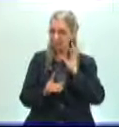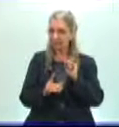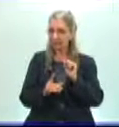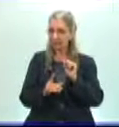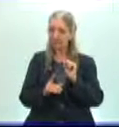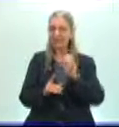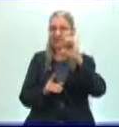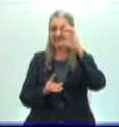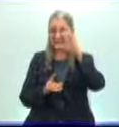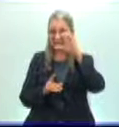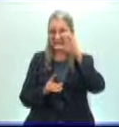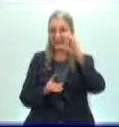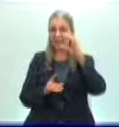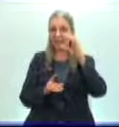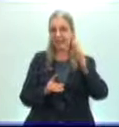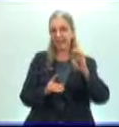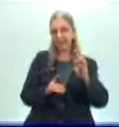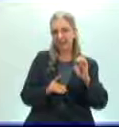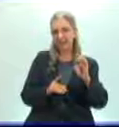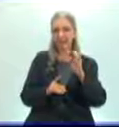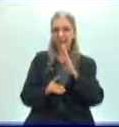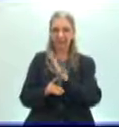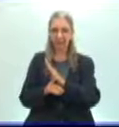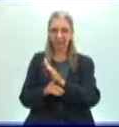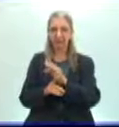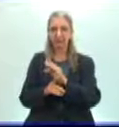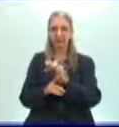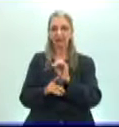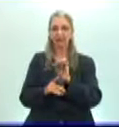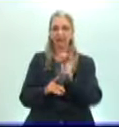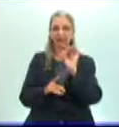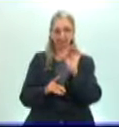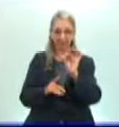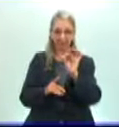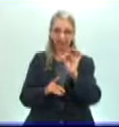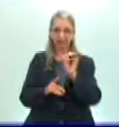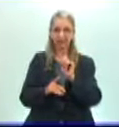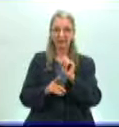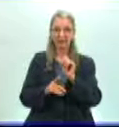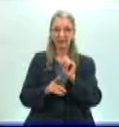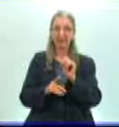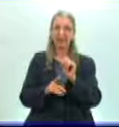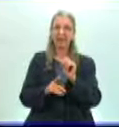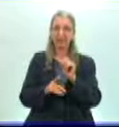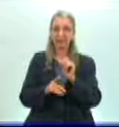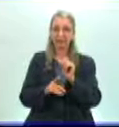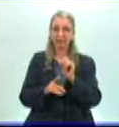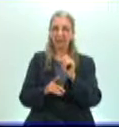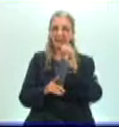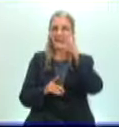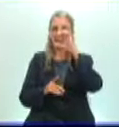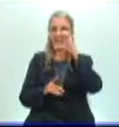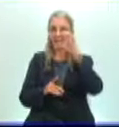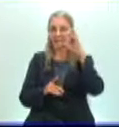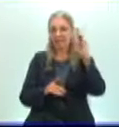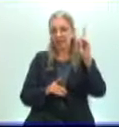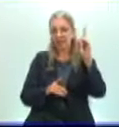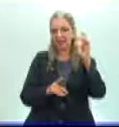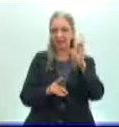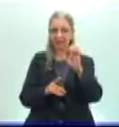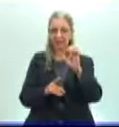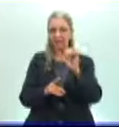al CDE. Y me estoy refiriendo a los ángulos que pertenecen a este triángulo que tenemos aquí. El triángulo